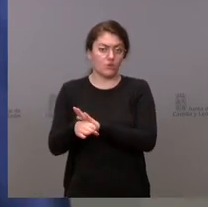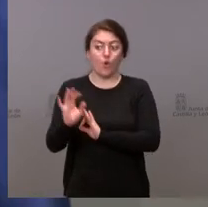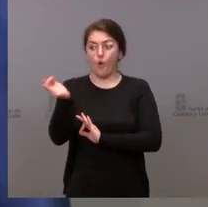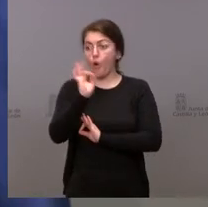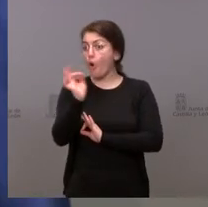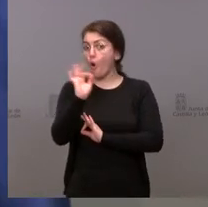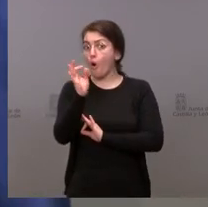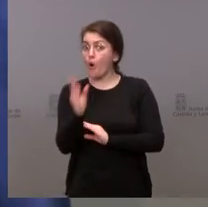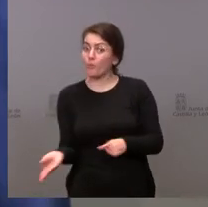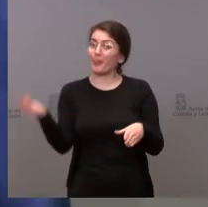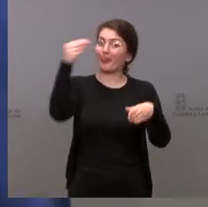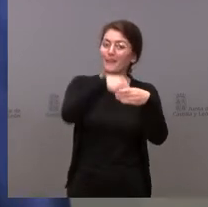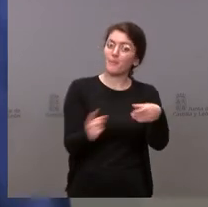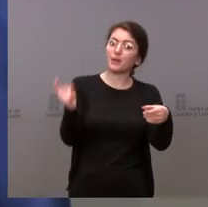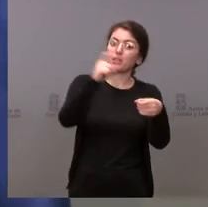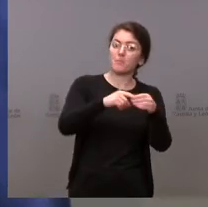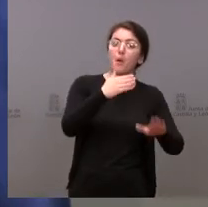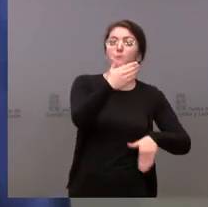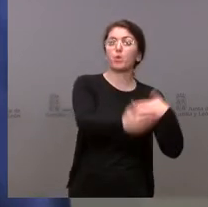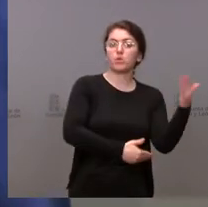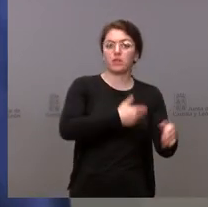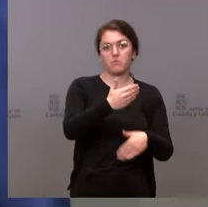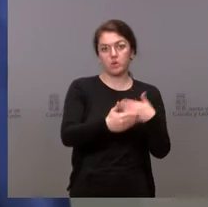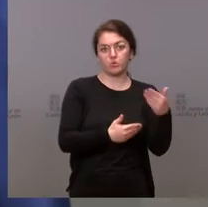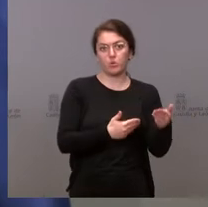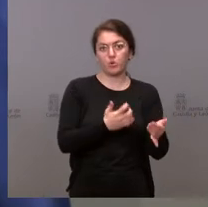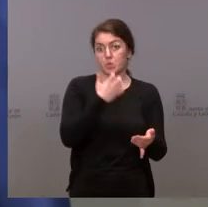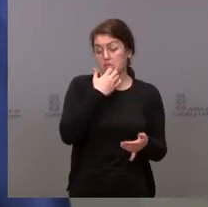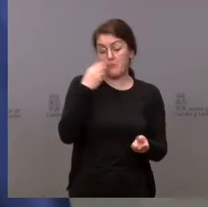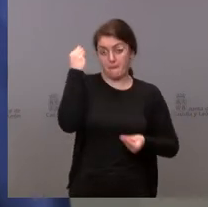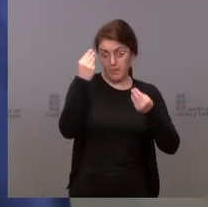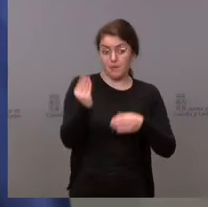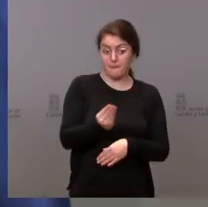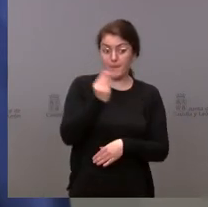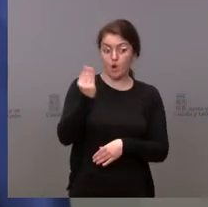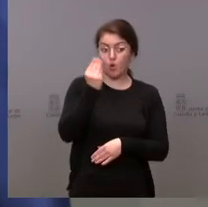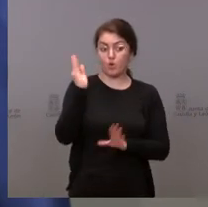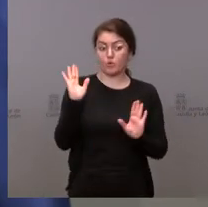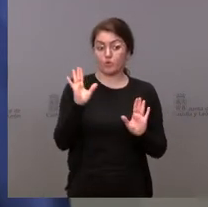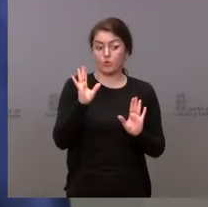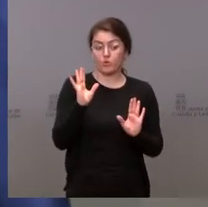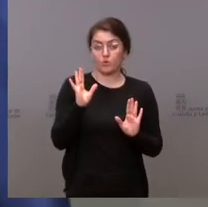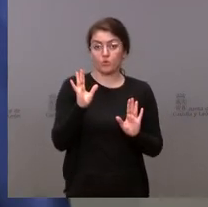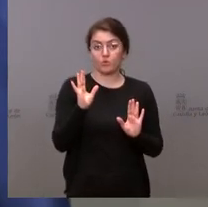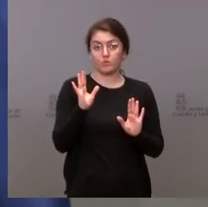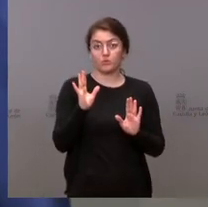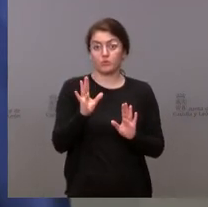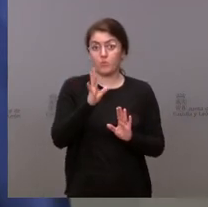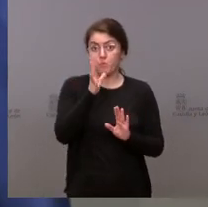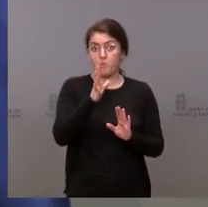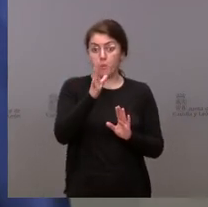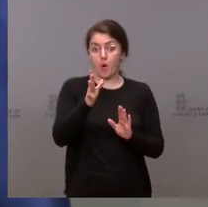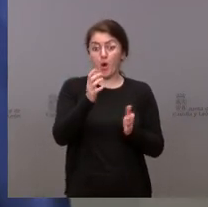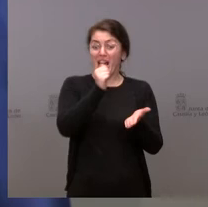bien adherirse a este procedimiento si consideran que es mejor como consecuencia de que la gratuidad de 2 a 3 años